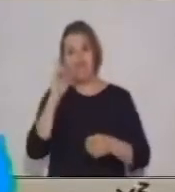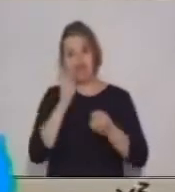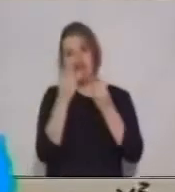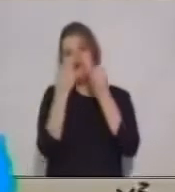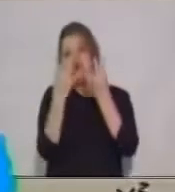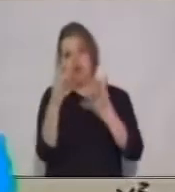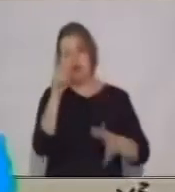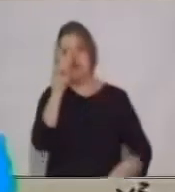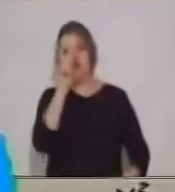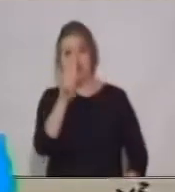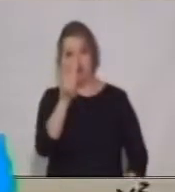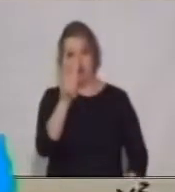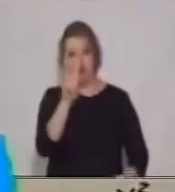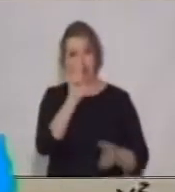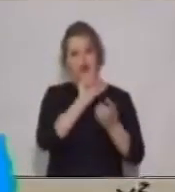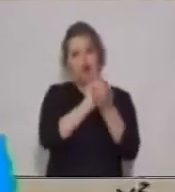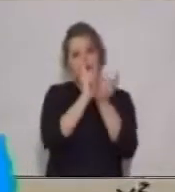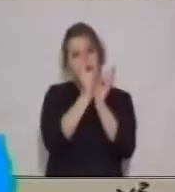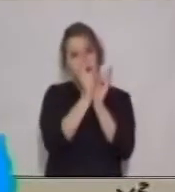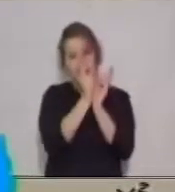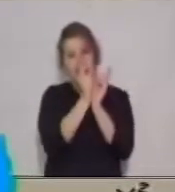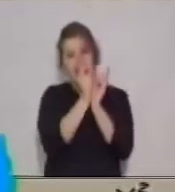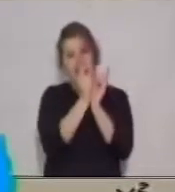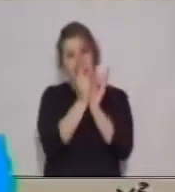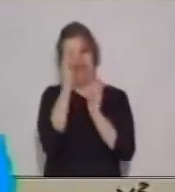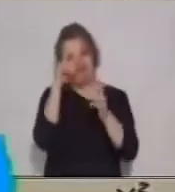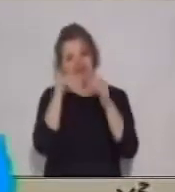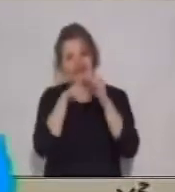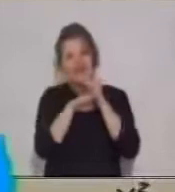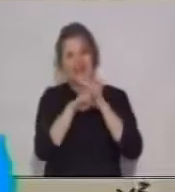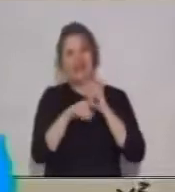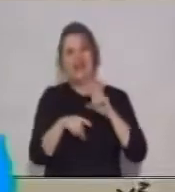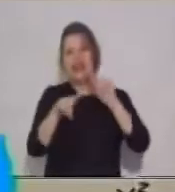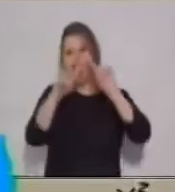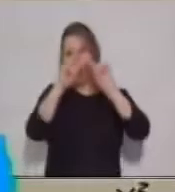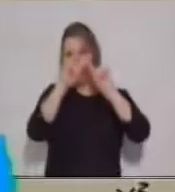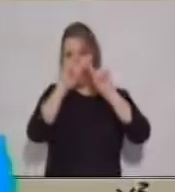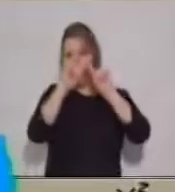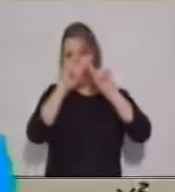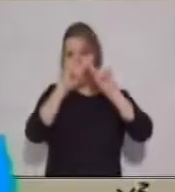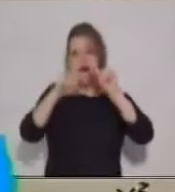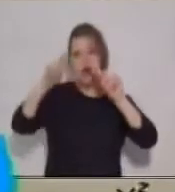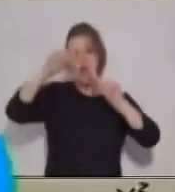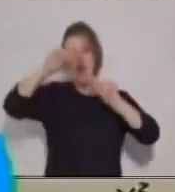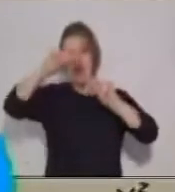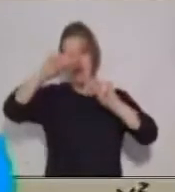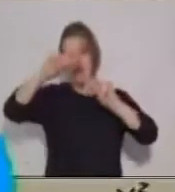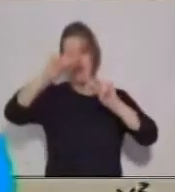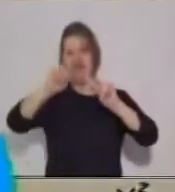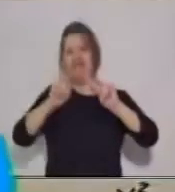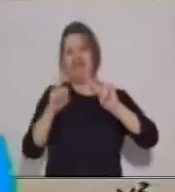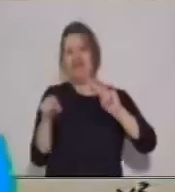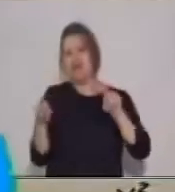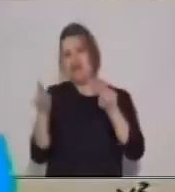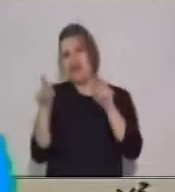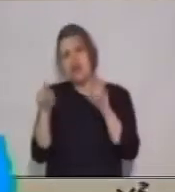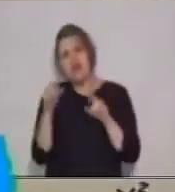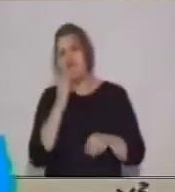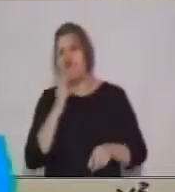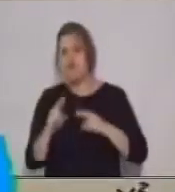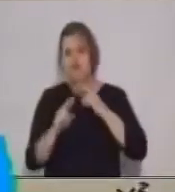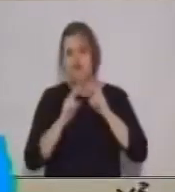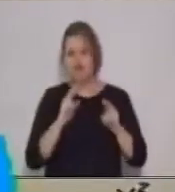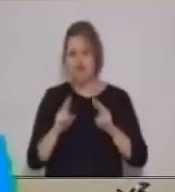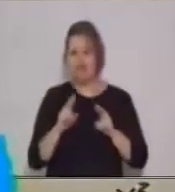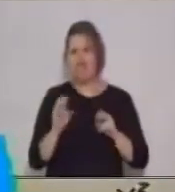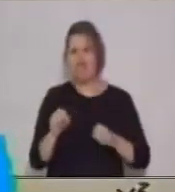a sustituir en nuestra ecuación, que es x al cuadrado igual a 8y. Esa es nuestra ecuación original. Ahora